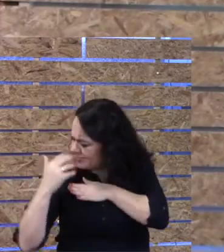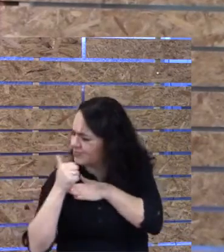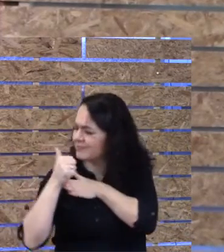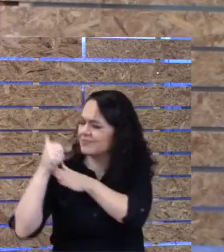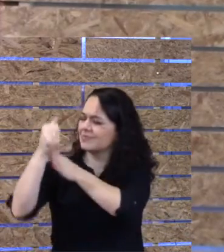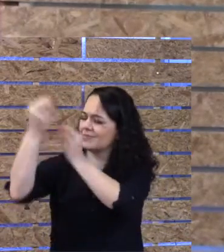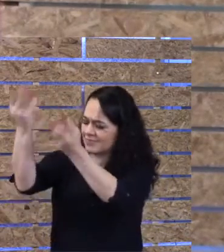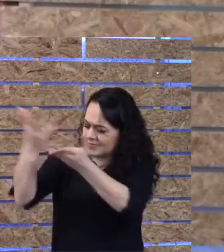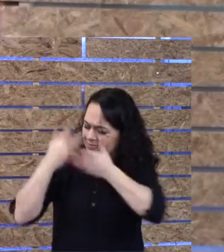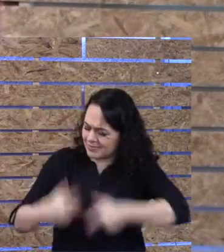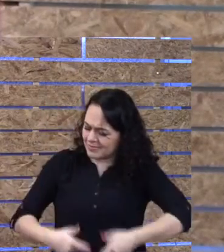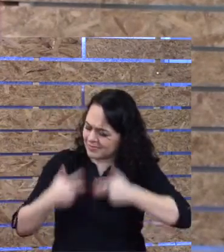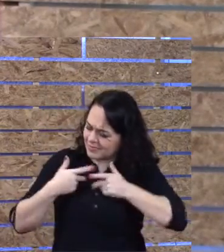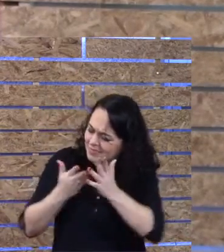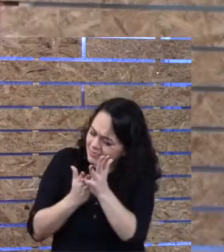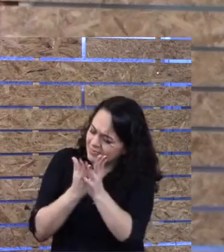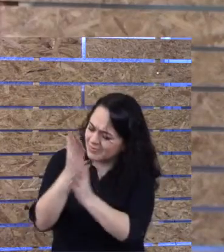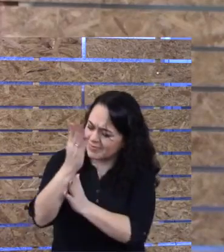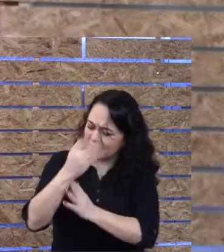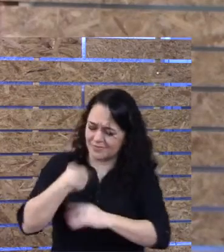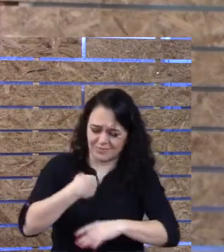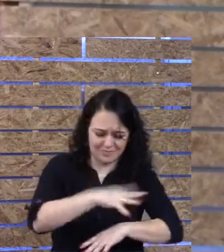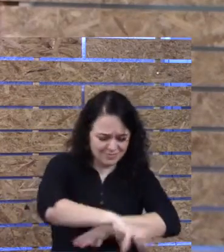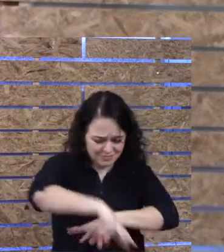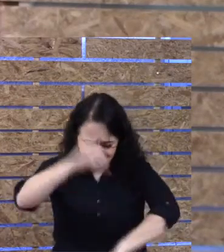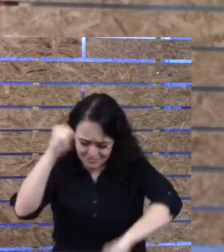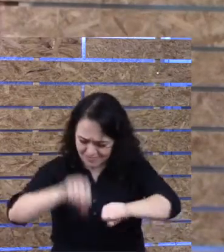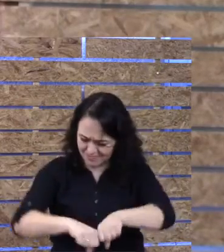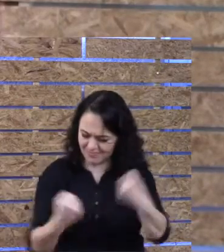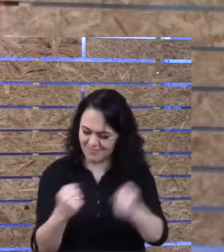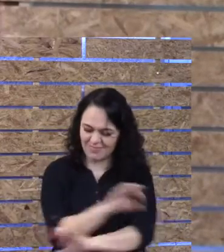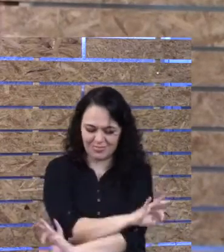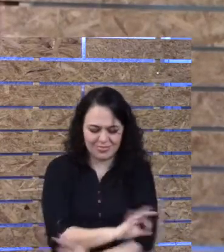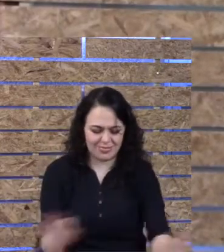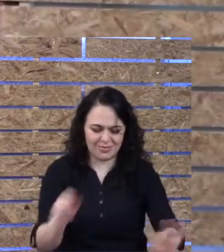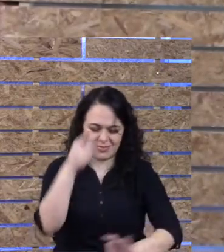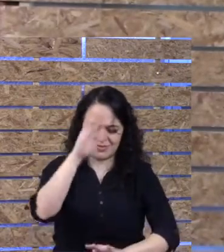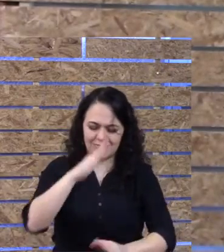Bendito seas, guíanos por favor en el poder del Espíritu Santo. Amén.